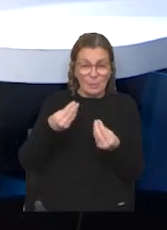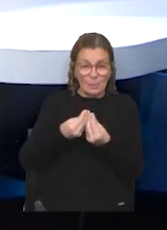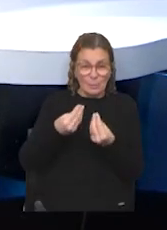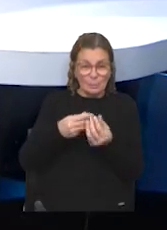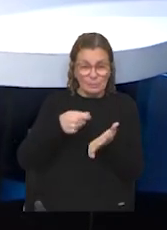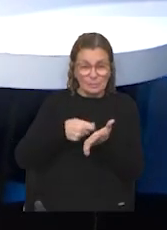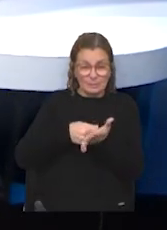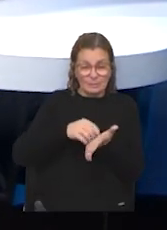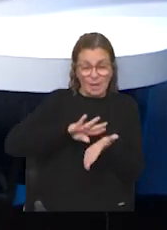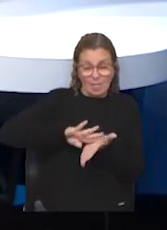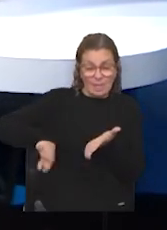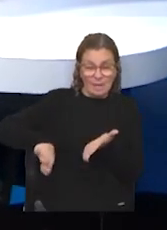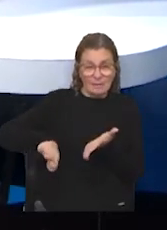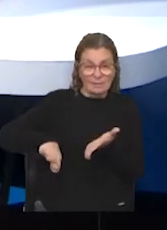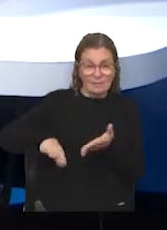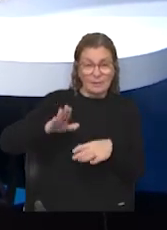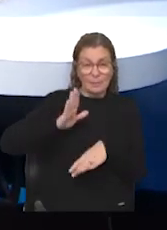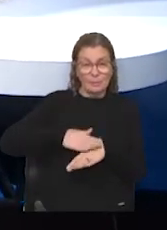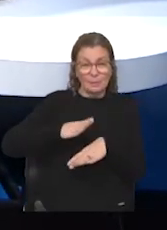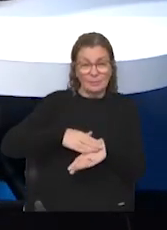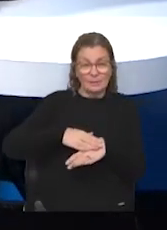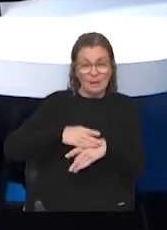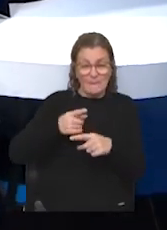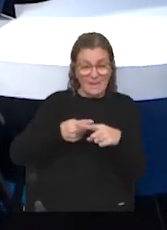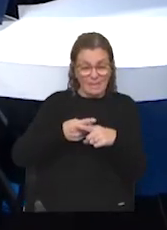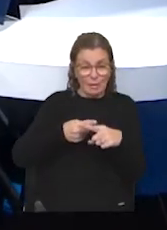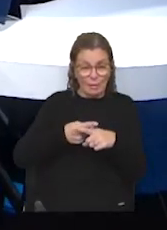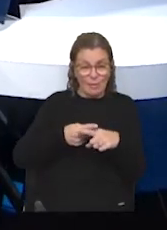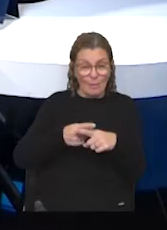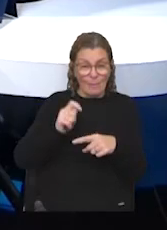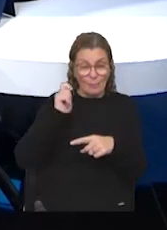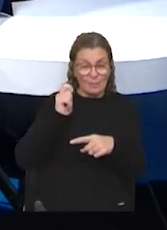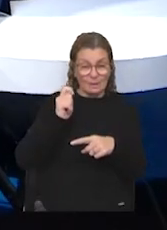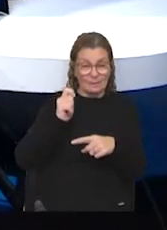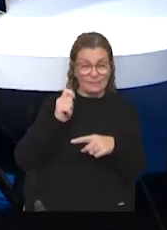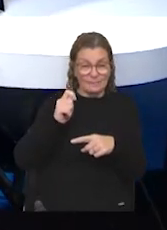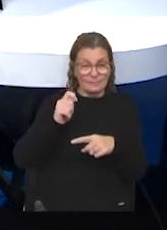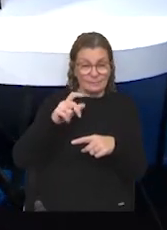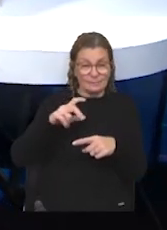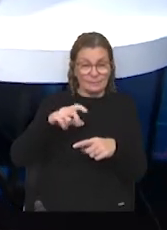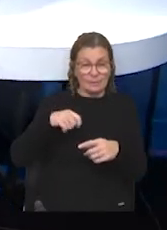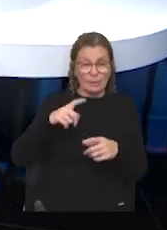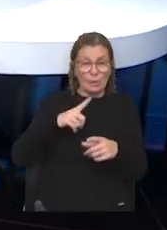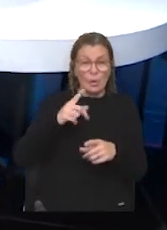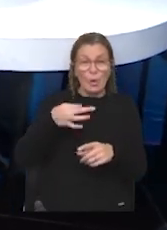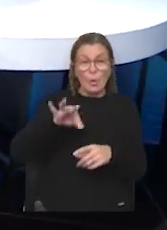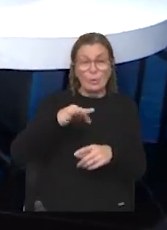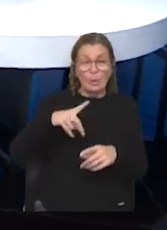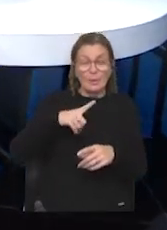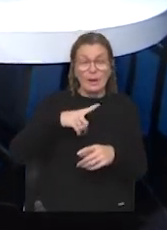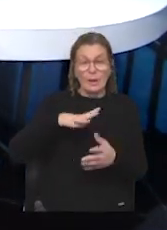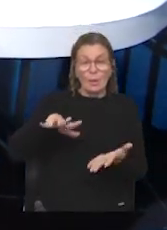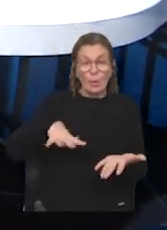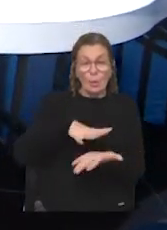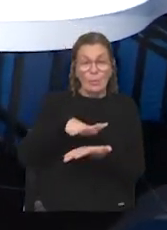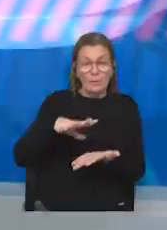deslindar la responsabilidad pública no lo ubicas como un intermediario H esto lo único que puedes esperar son situaciones de este tipo No porque ellos construyeron un